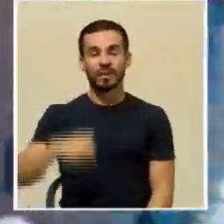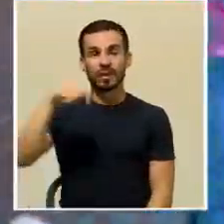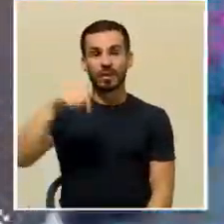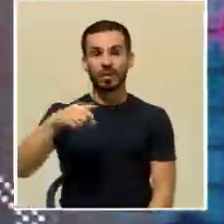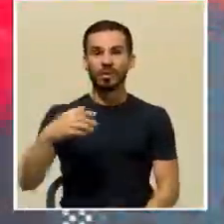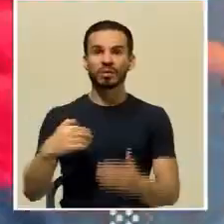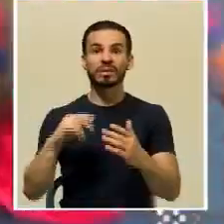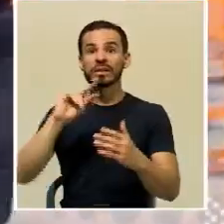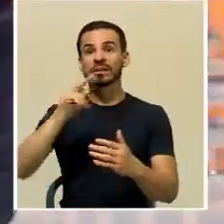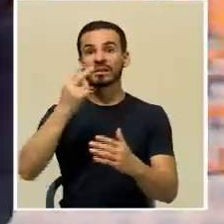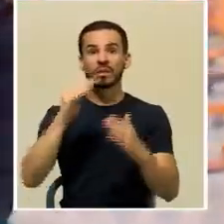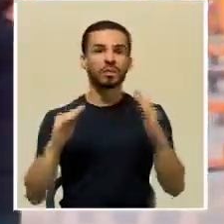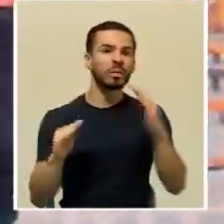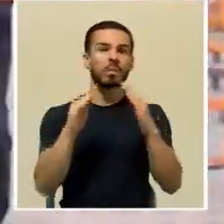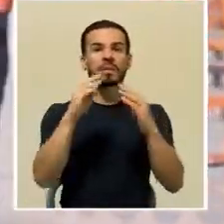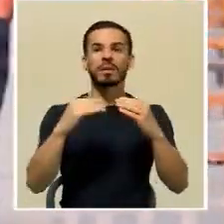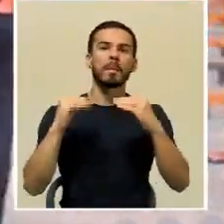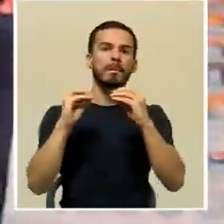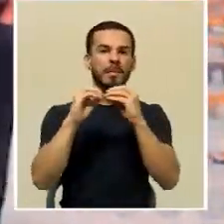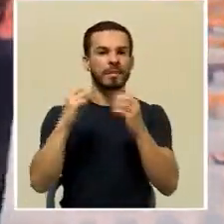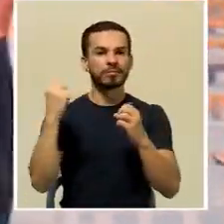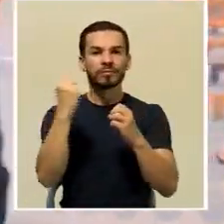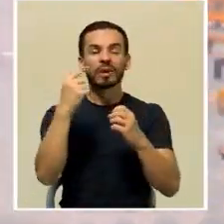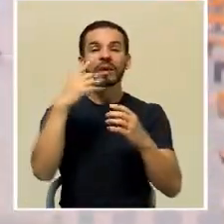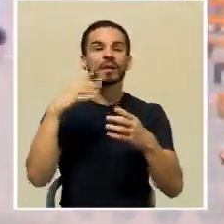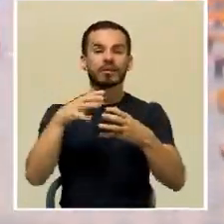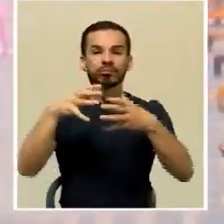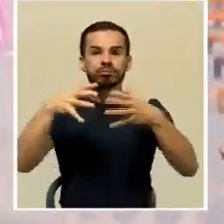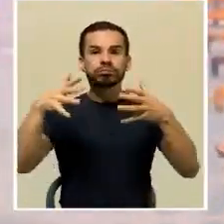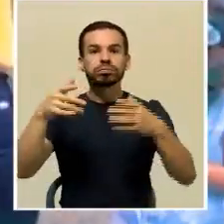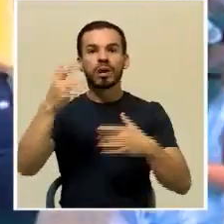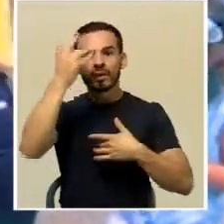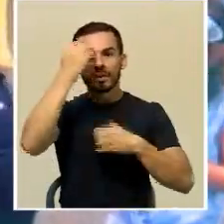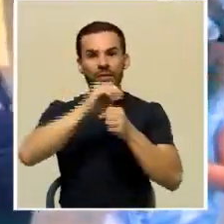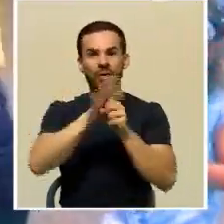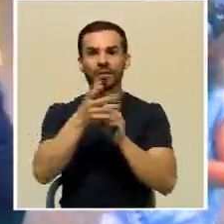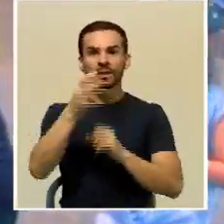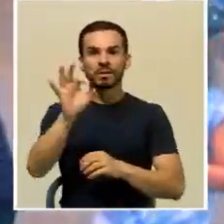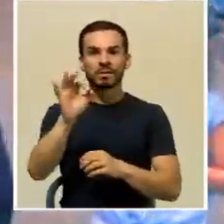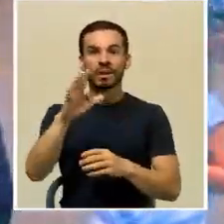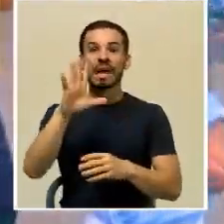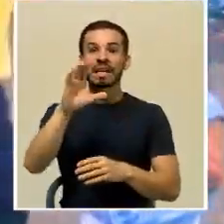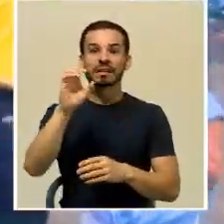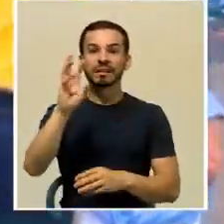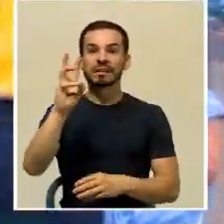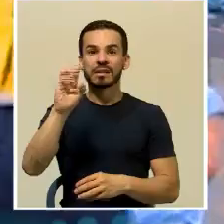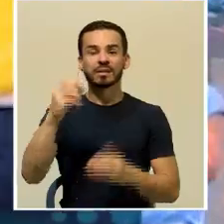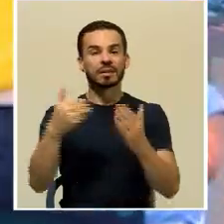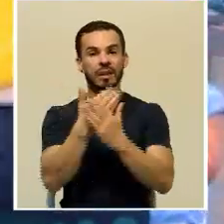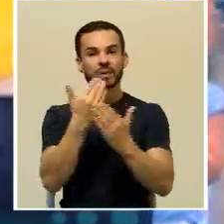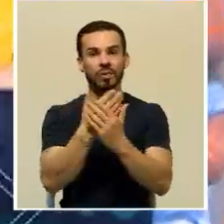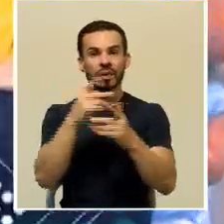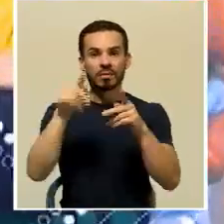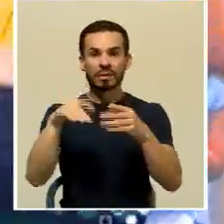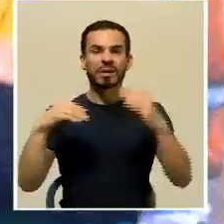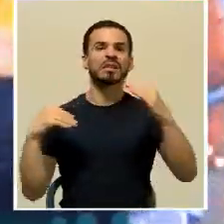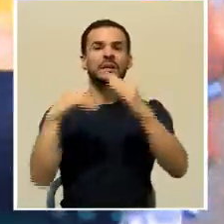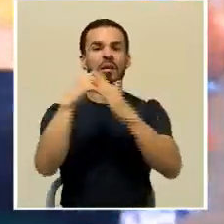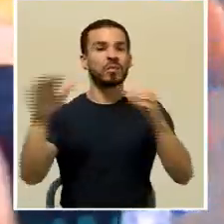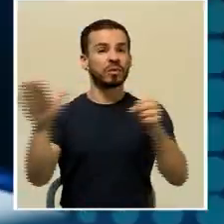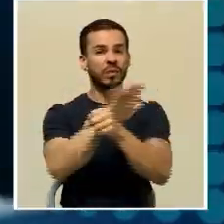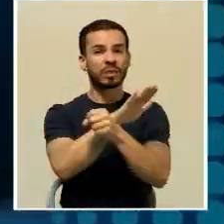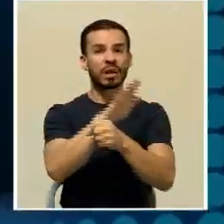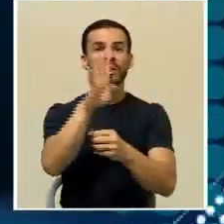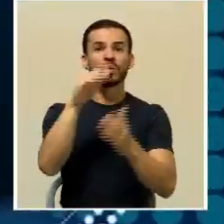Hoy se registró el segundo pico más alto de casos positivos por COVID-19. Con los 560 nuevos contagios, llegamos a un